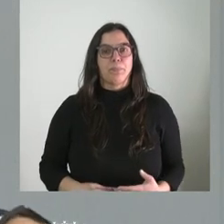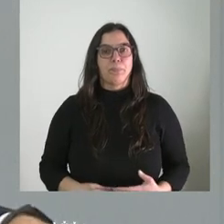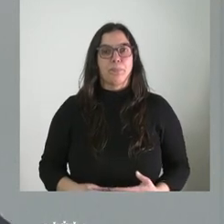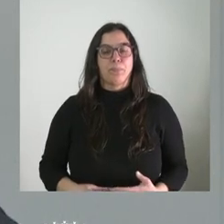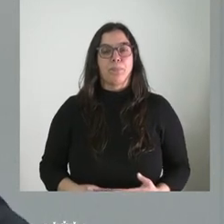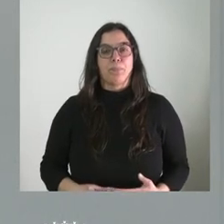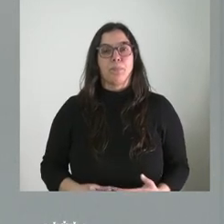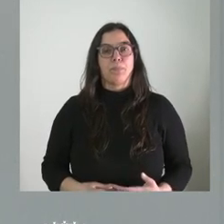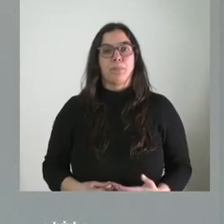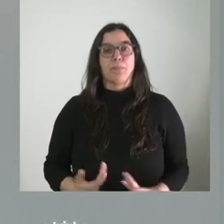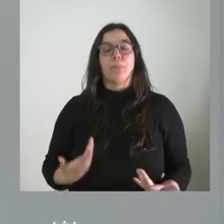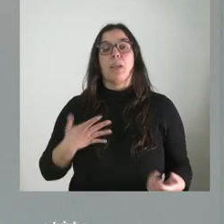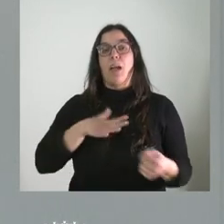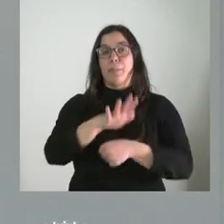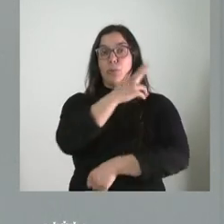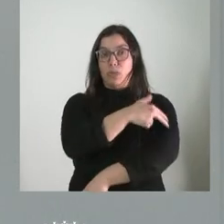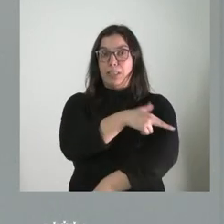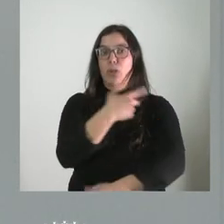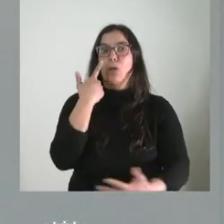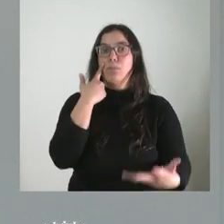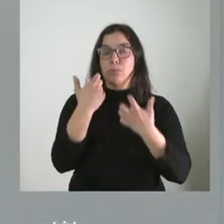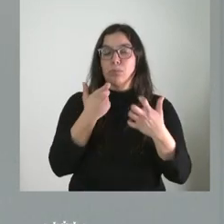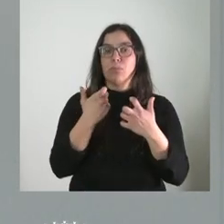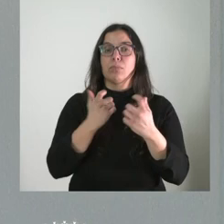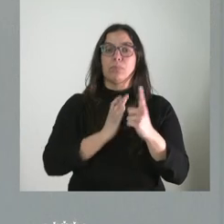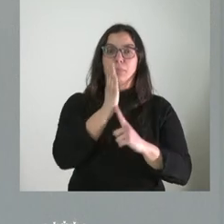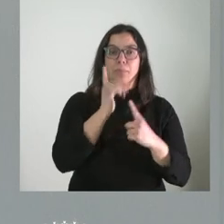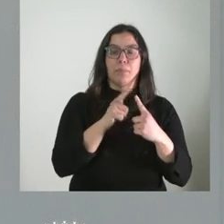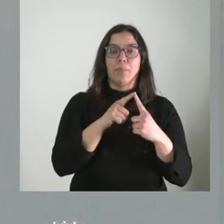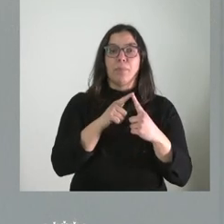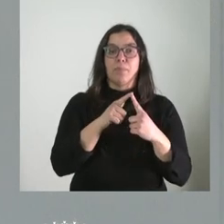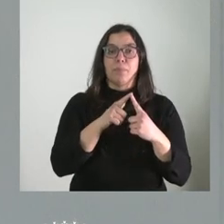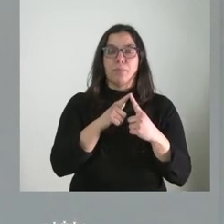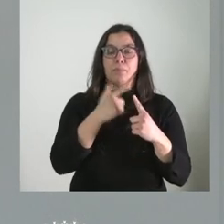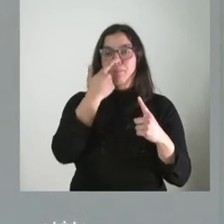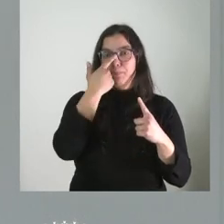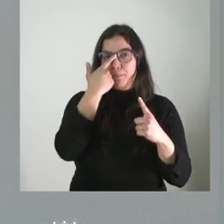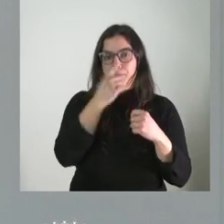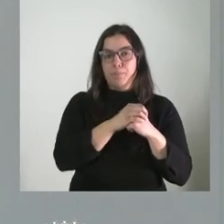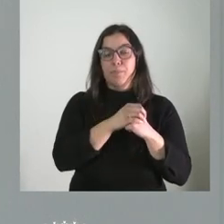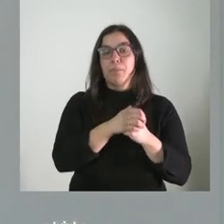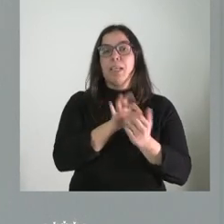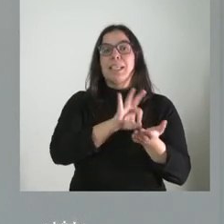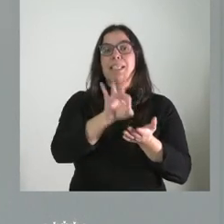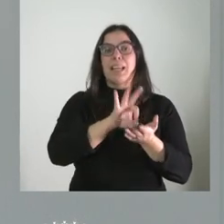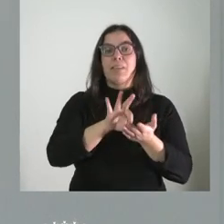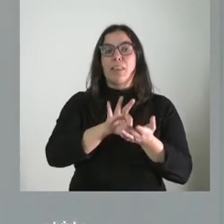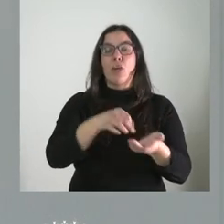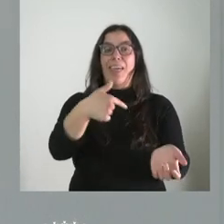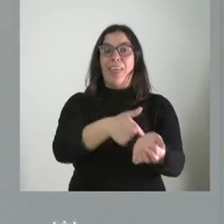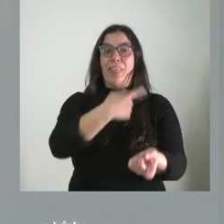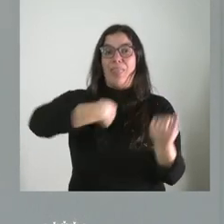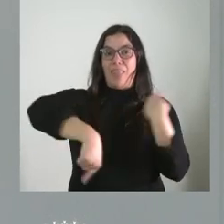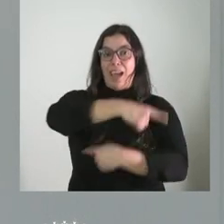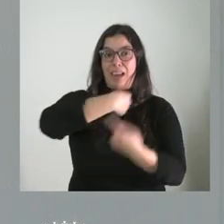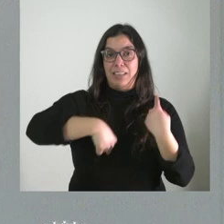el ámbito sanitario destaca por un lado la coronación del servicio de diálisis peritoneal